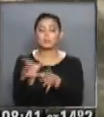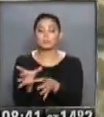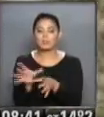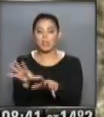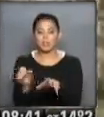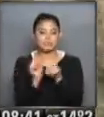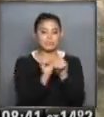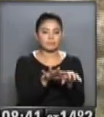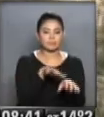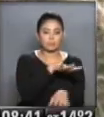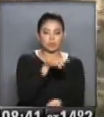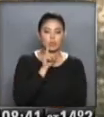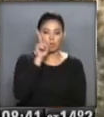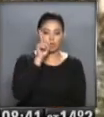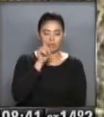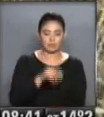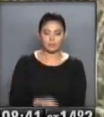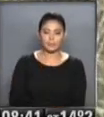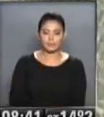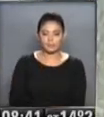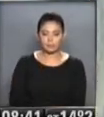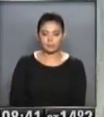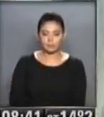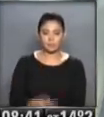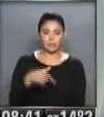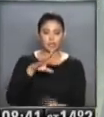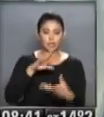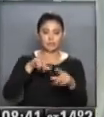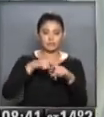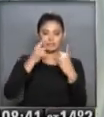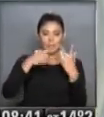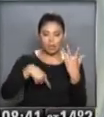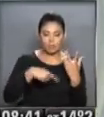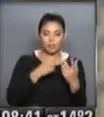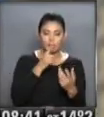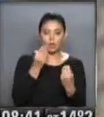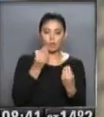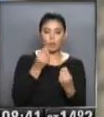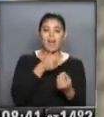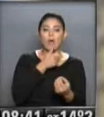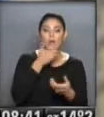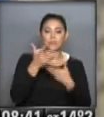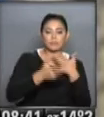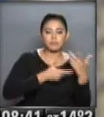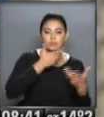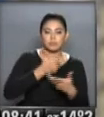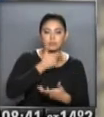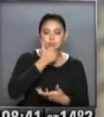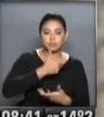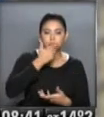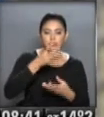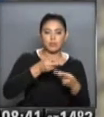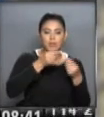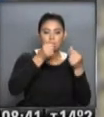muy utilizadas en la zona norte de nuestro país. Con esta tecnología tan simple, calentando agua para producir vapor que